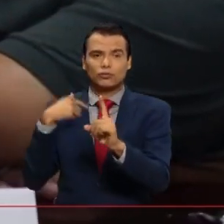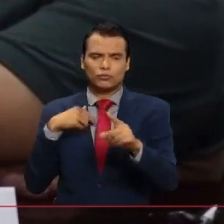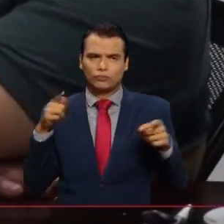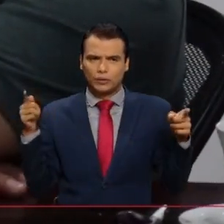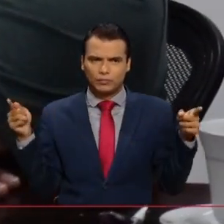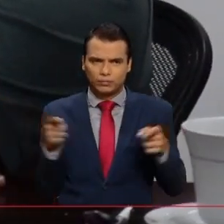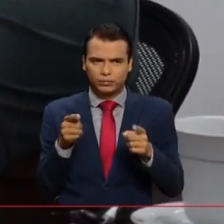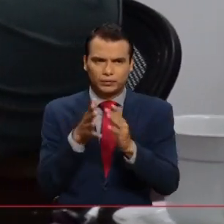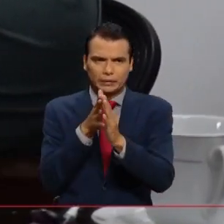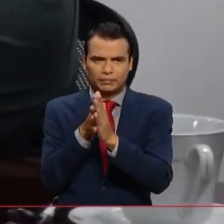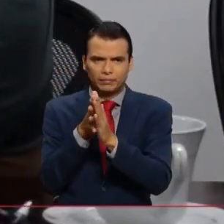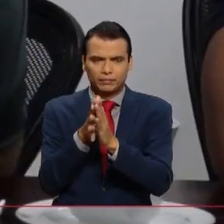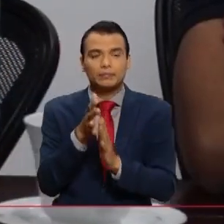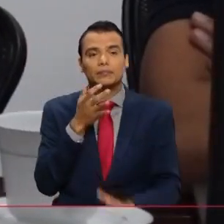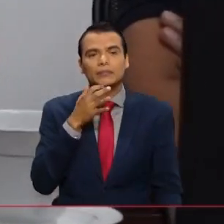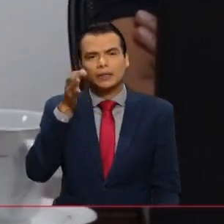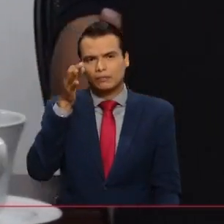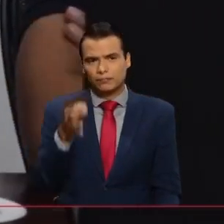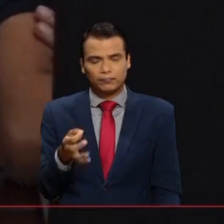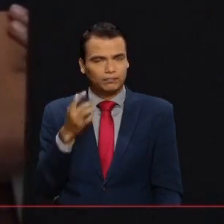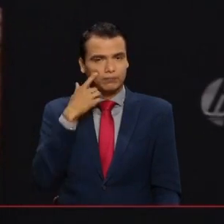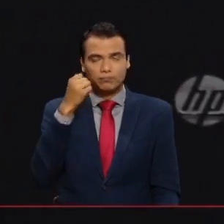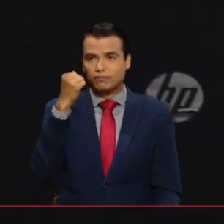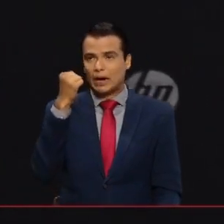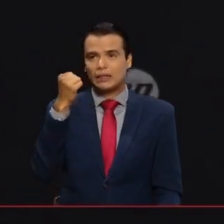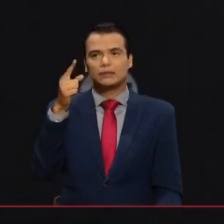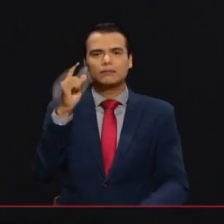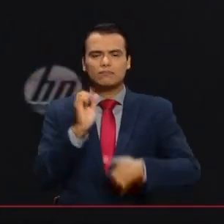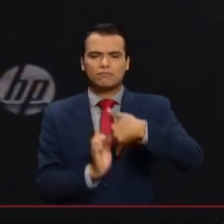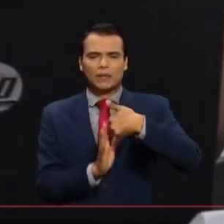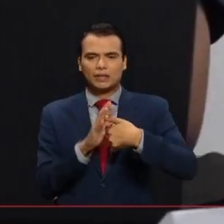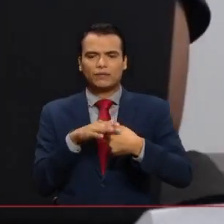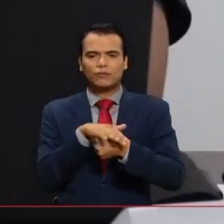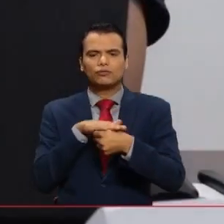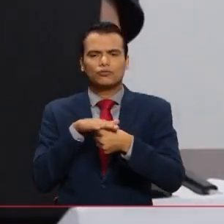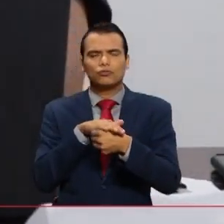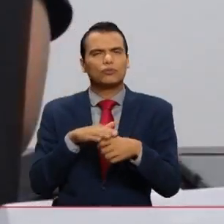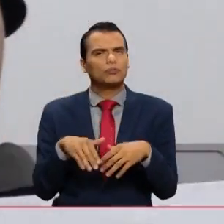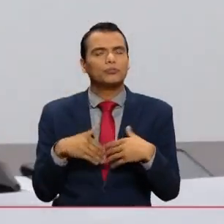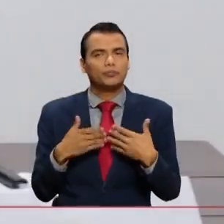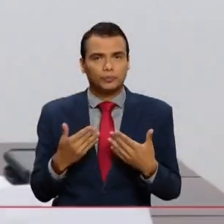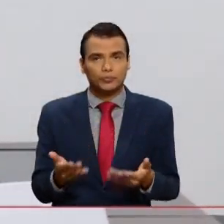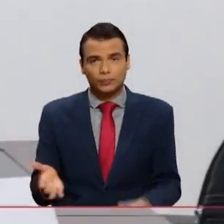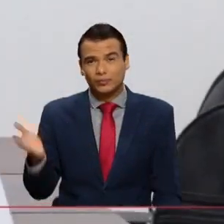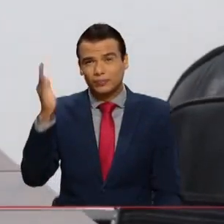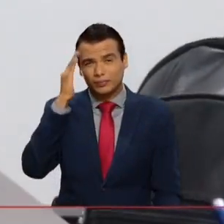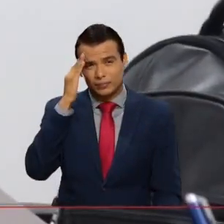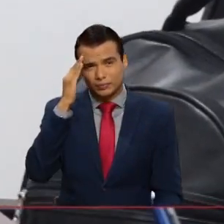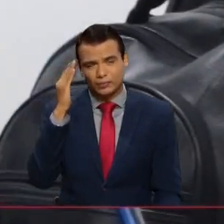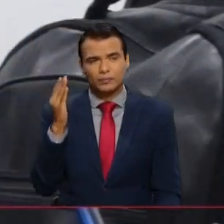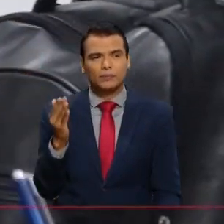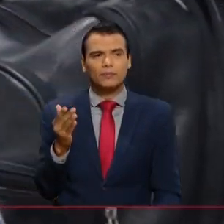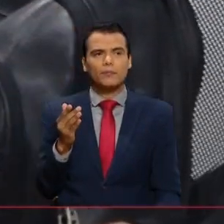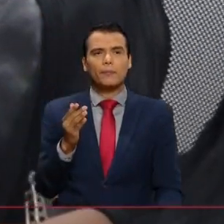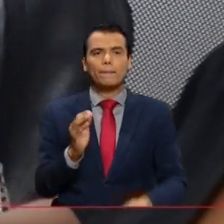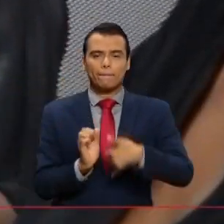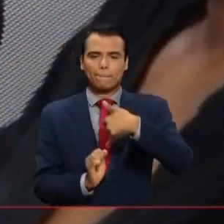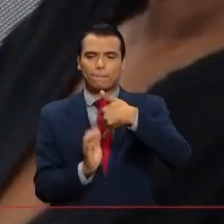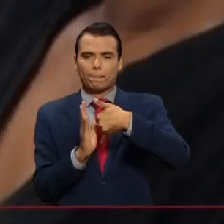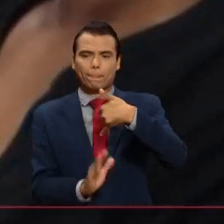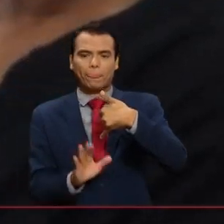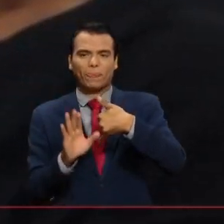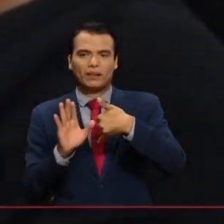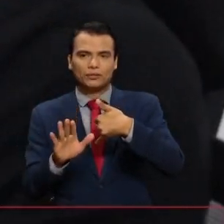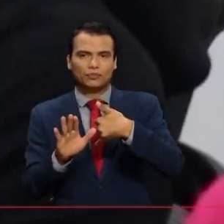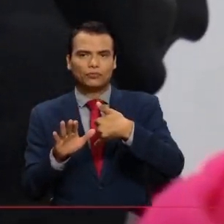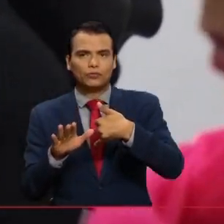como en una condición que tiene la región del Pacífico, y es que podemos ver muy marcada la diferencia entre la región litoral Pacífico,